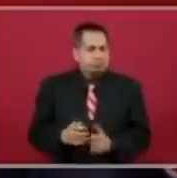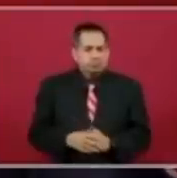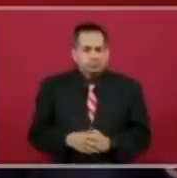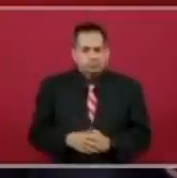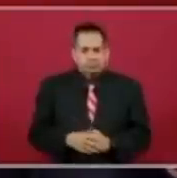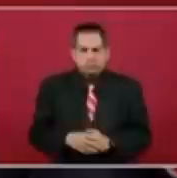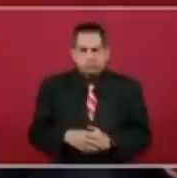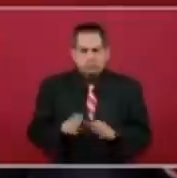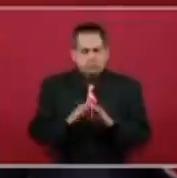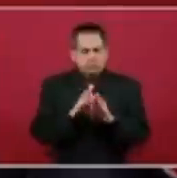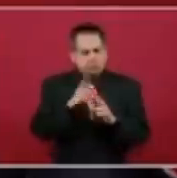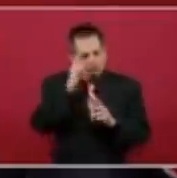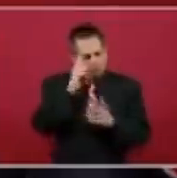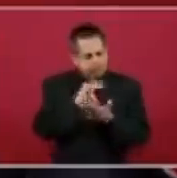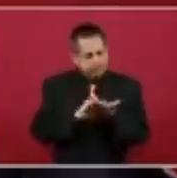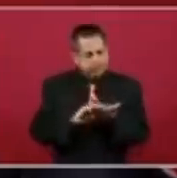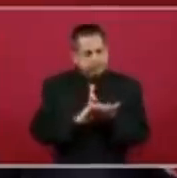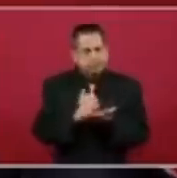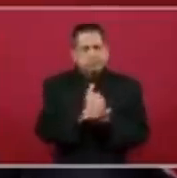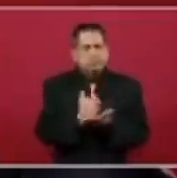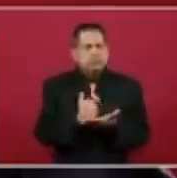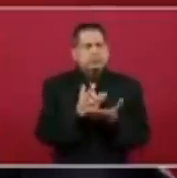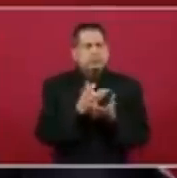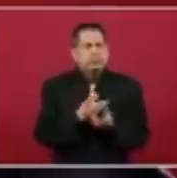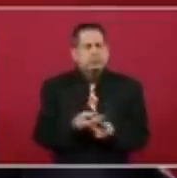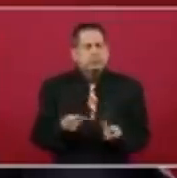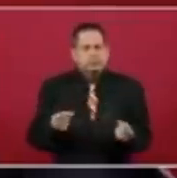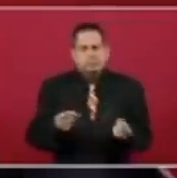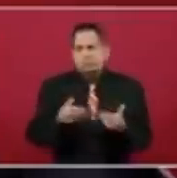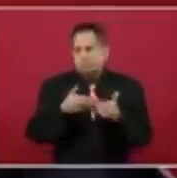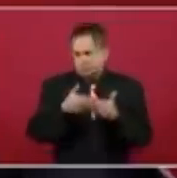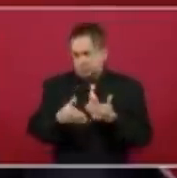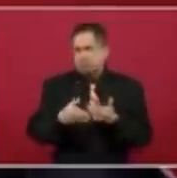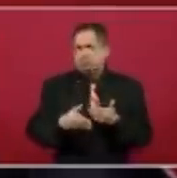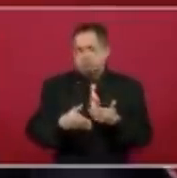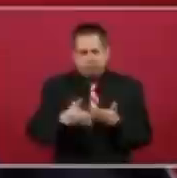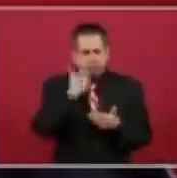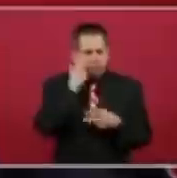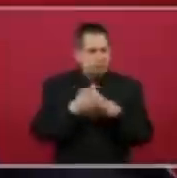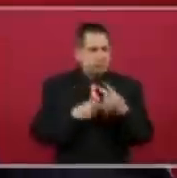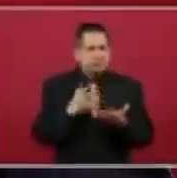Curar heridas, todo lo que hagamos en ese sentido,